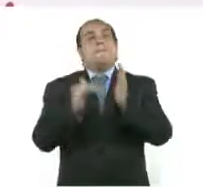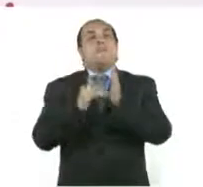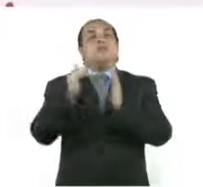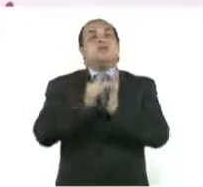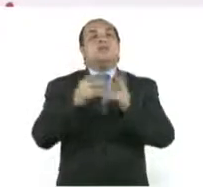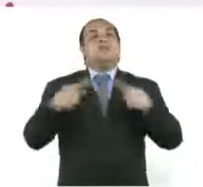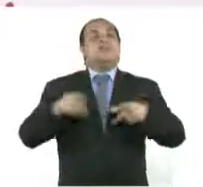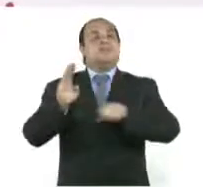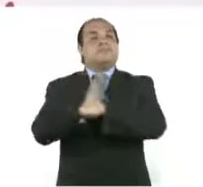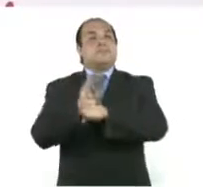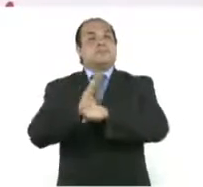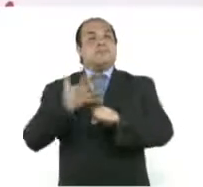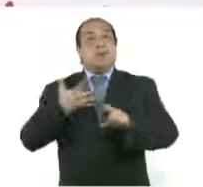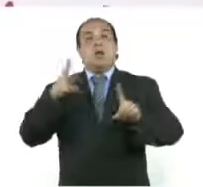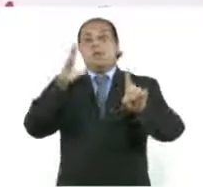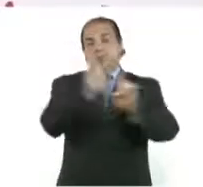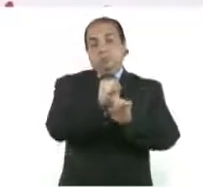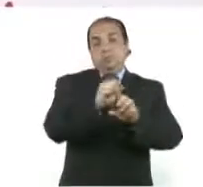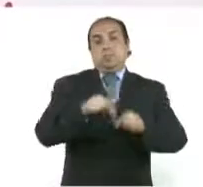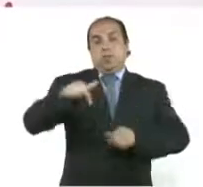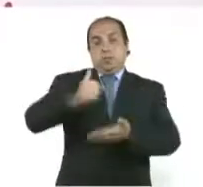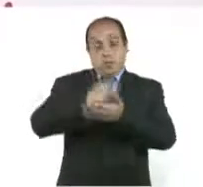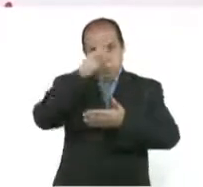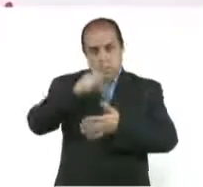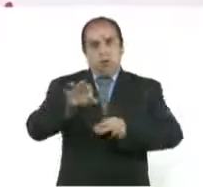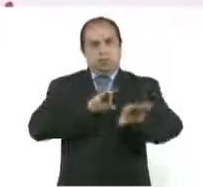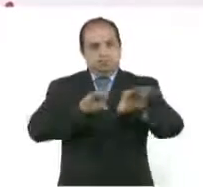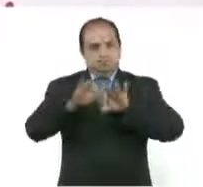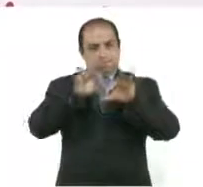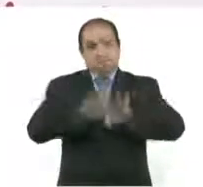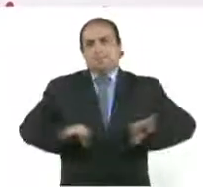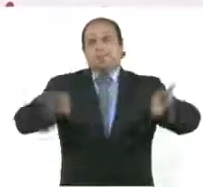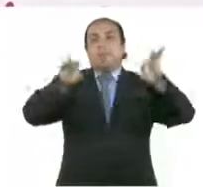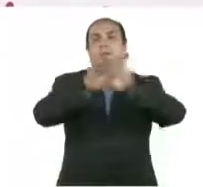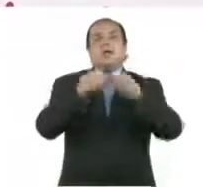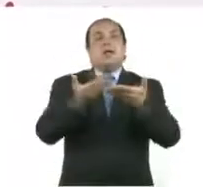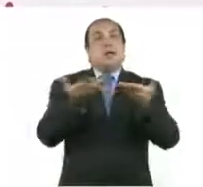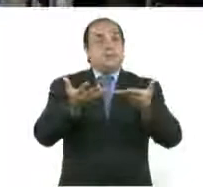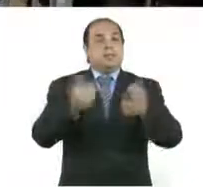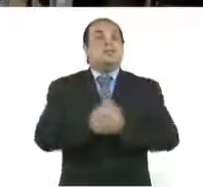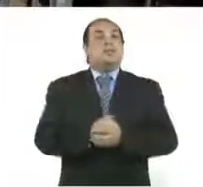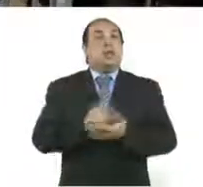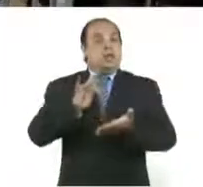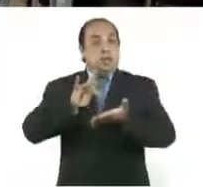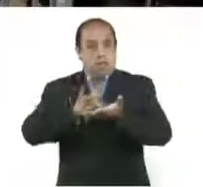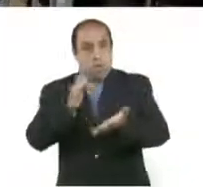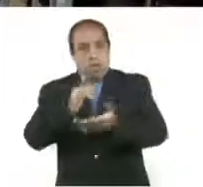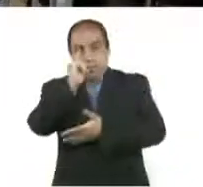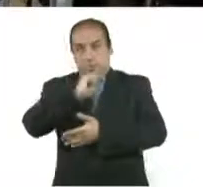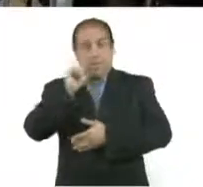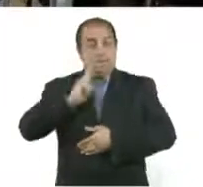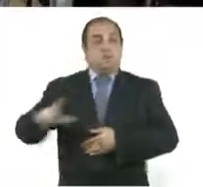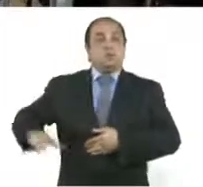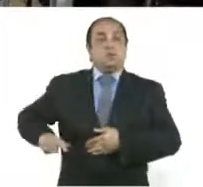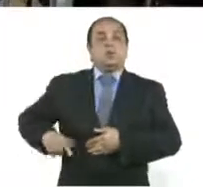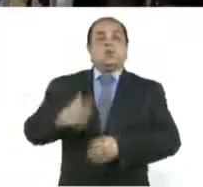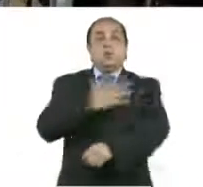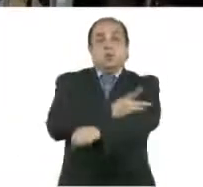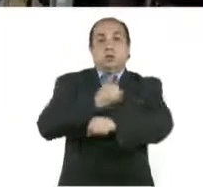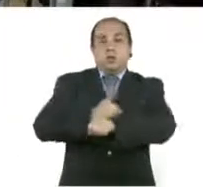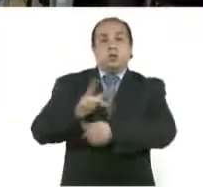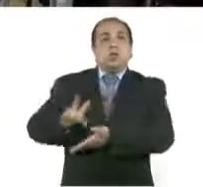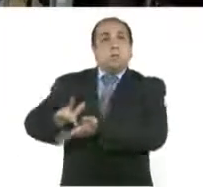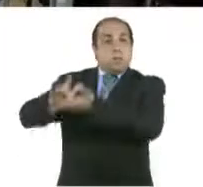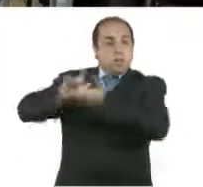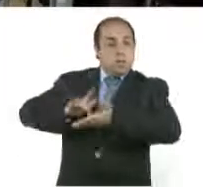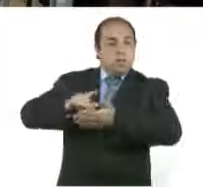meta. Aquí en la Ciudad de México hicimos un gran trabajo. Quiero agradecer a la jefa de gobierno por toda la coordinación, con todo el apoyo,